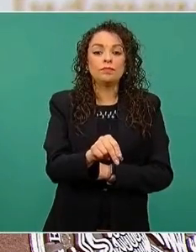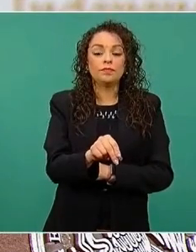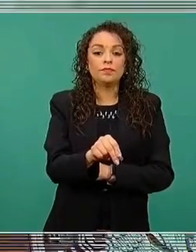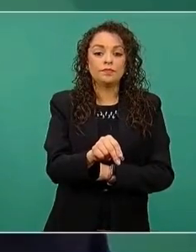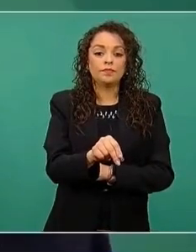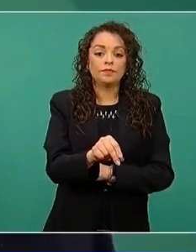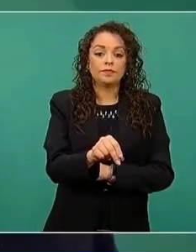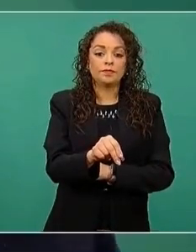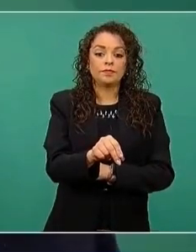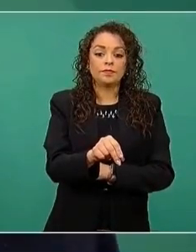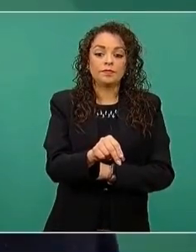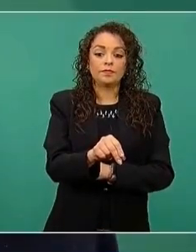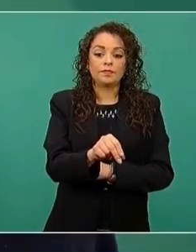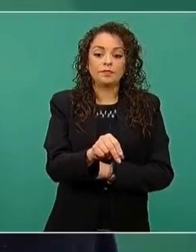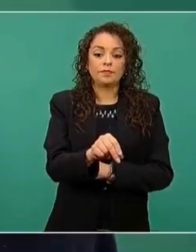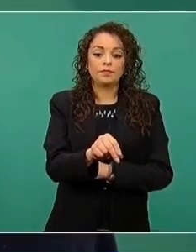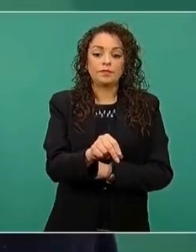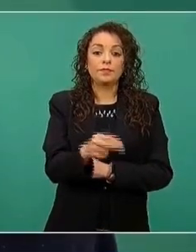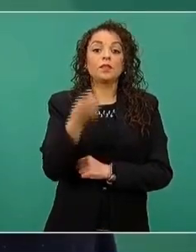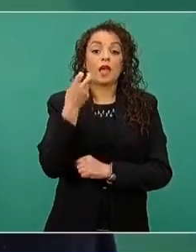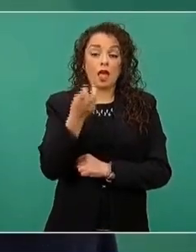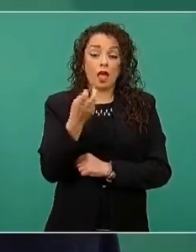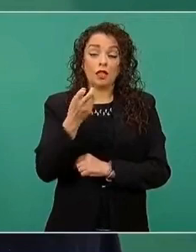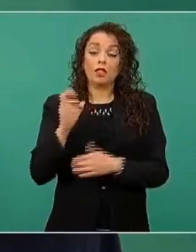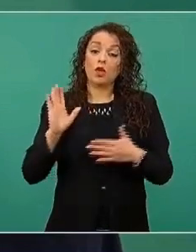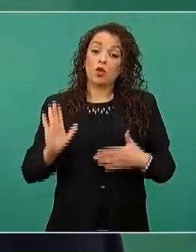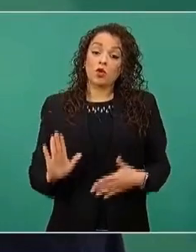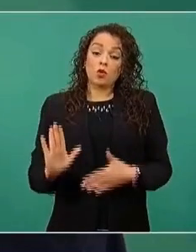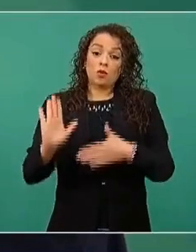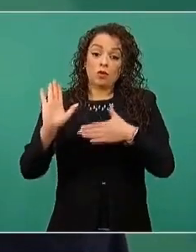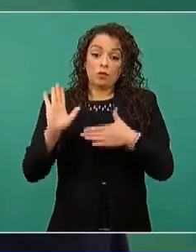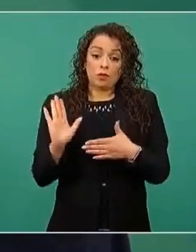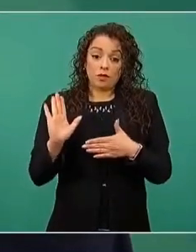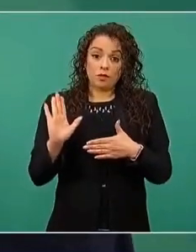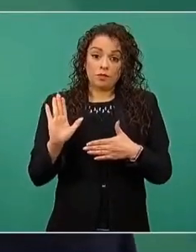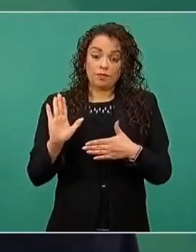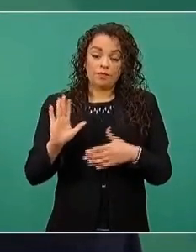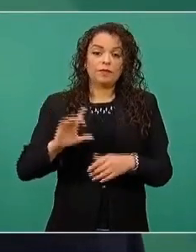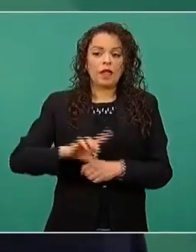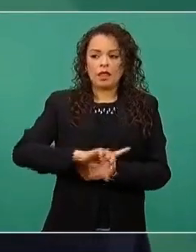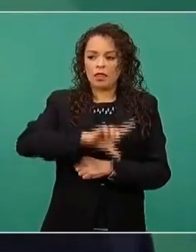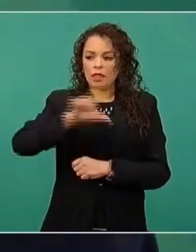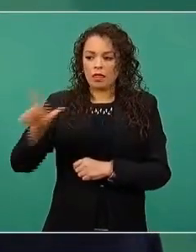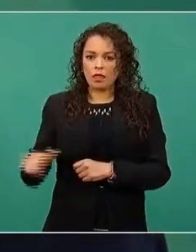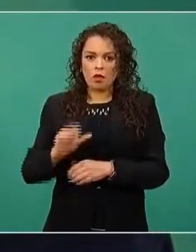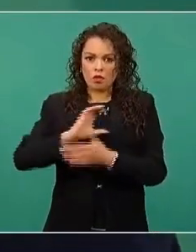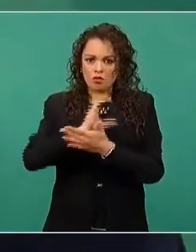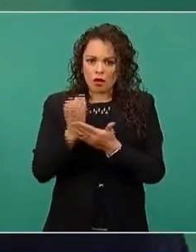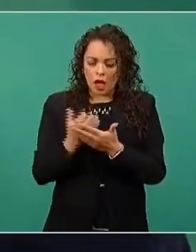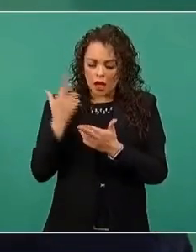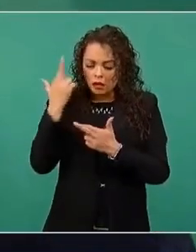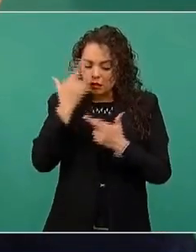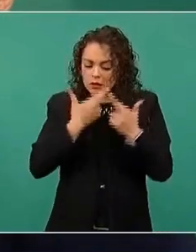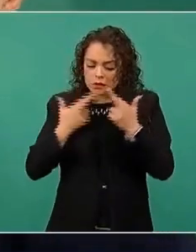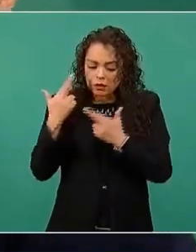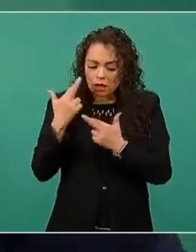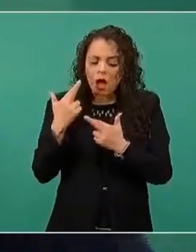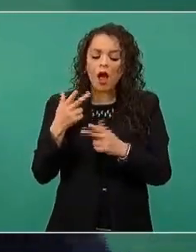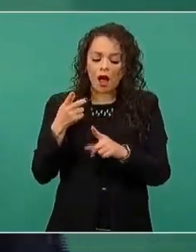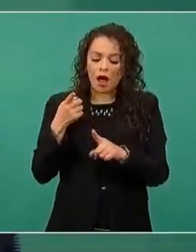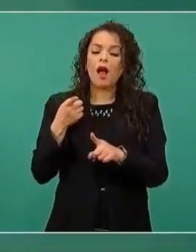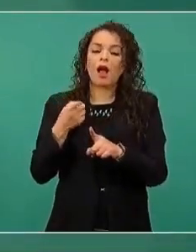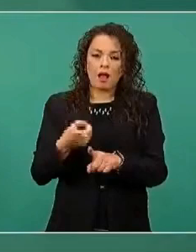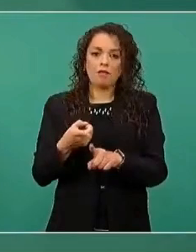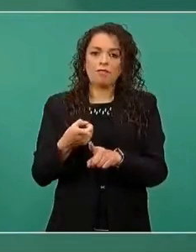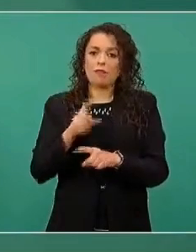Y ese fue el compromiso cuando se revisó el contrato colectivo. Y esto aplica para